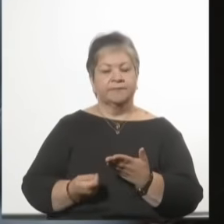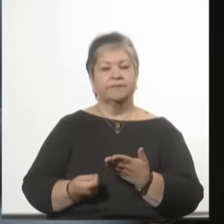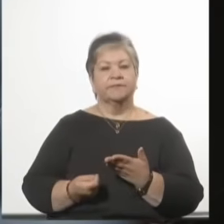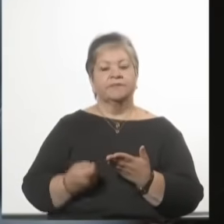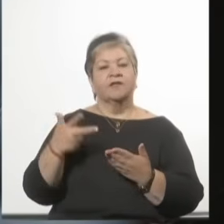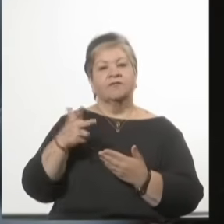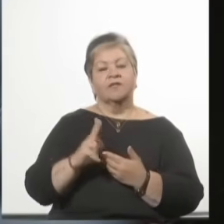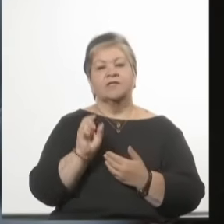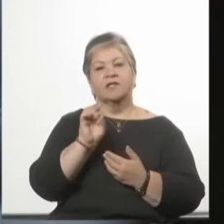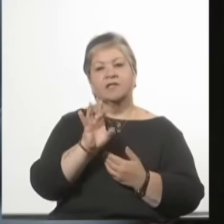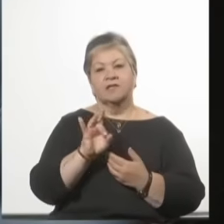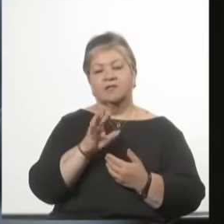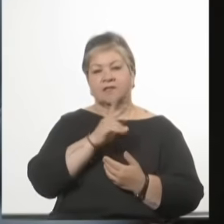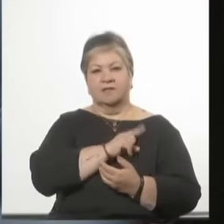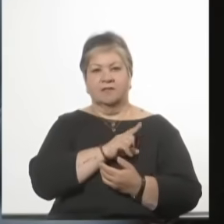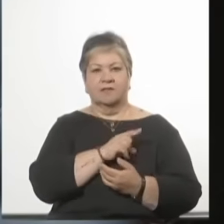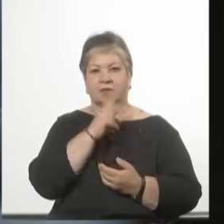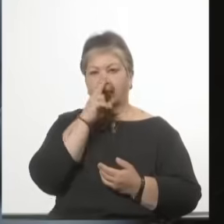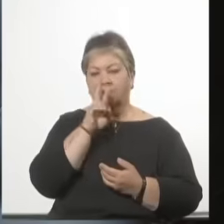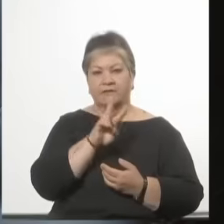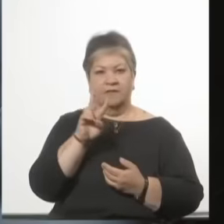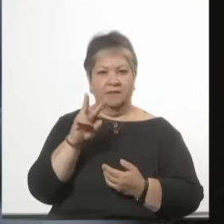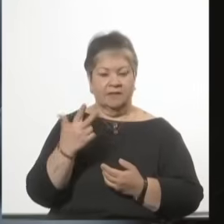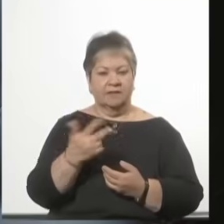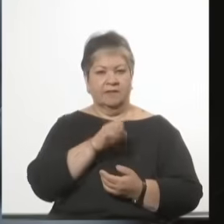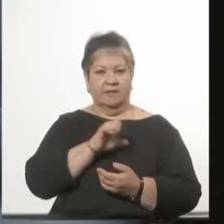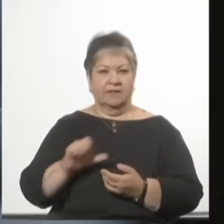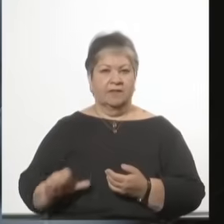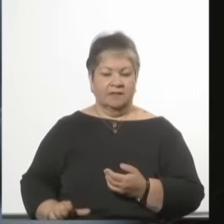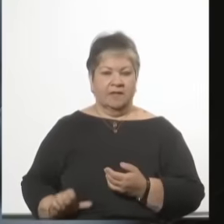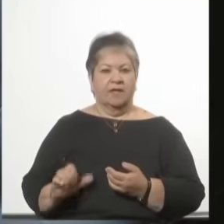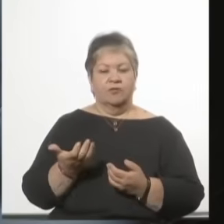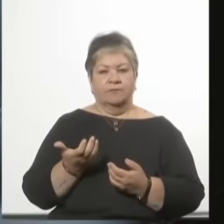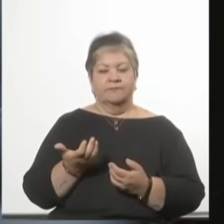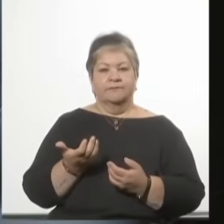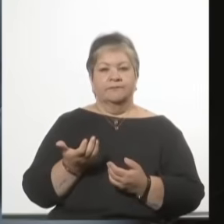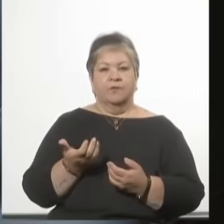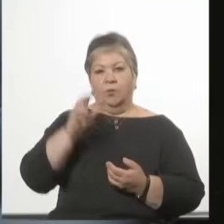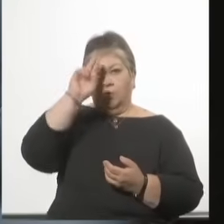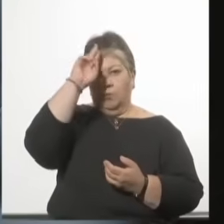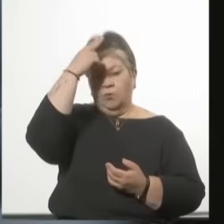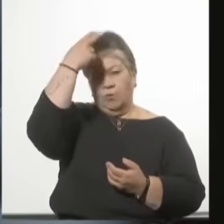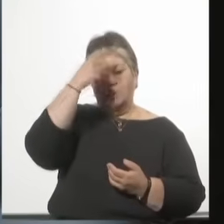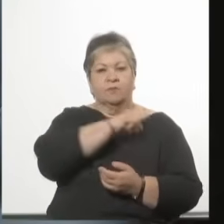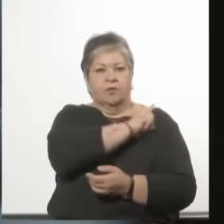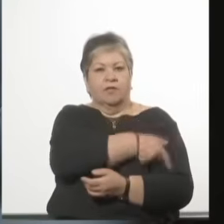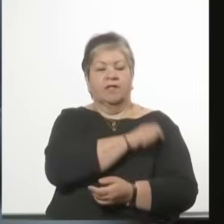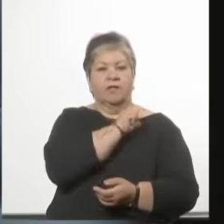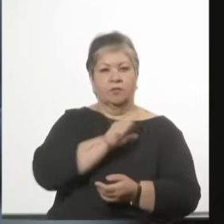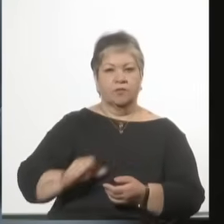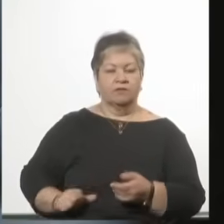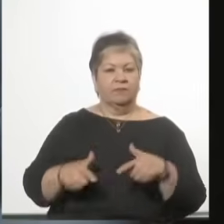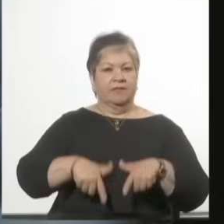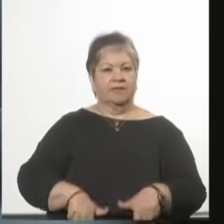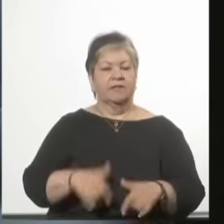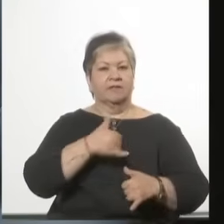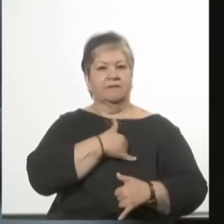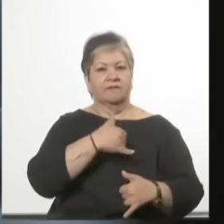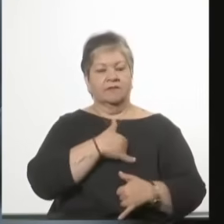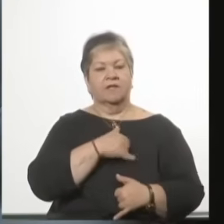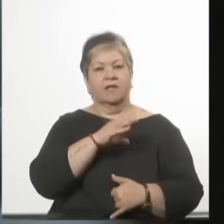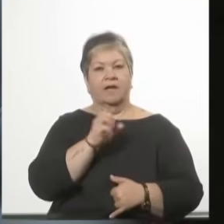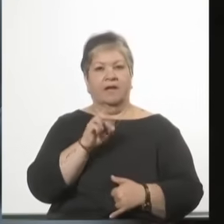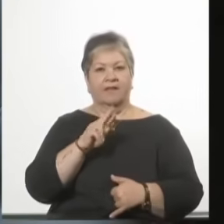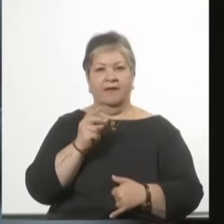fecha 15 de diciembre de 2023, el Estado, persona pública mayor, Poder Ejecutivo, Ministerio de Defensa Nacional y Francisco